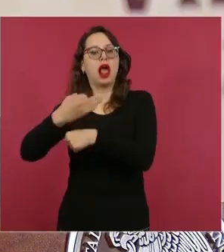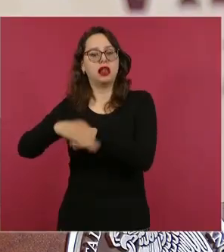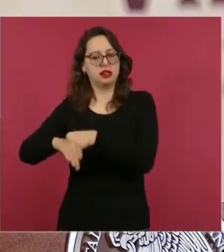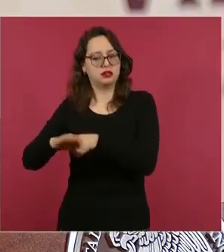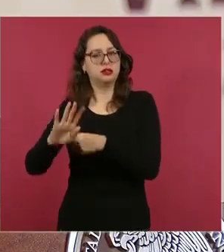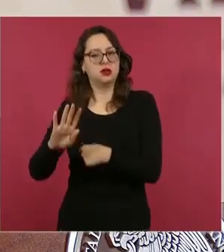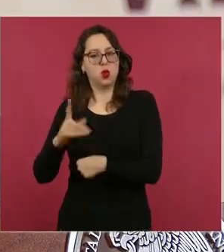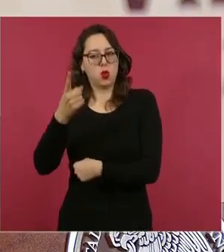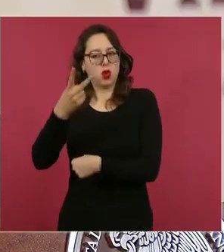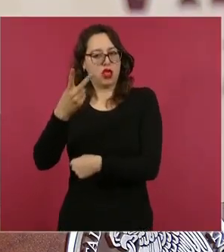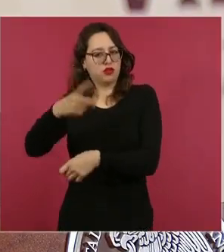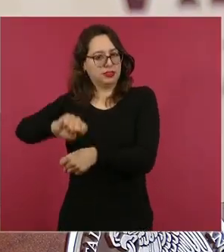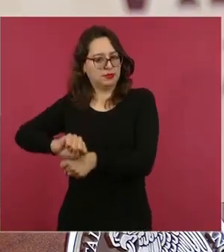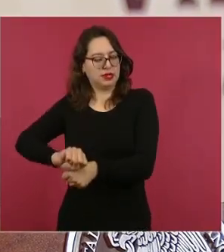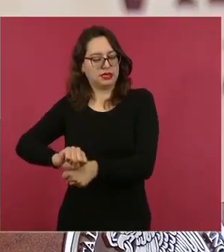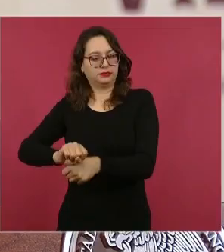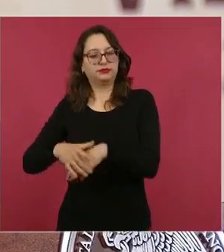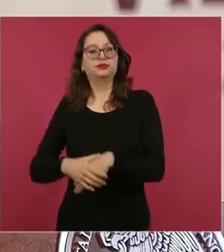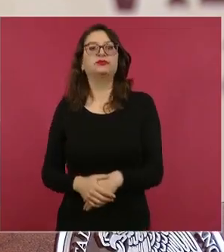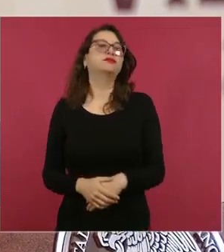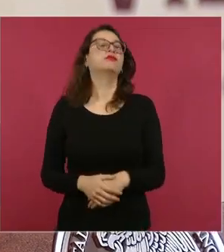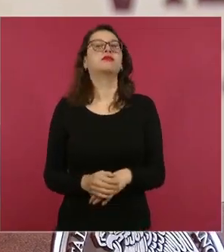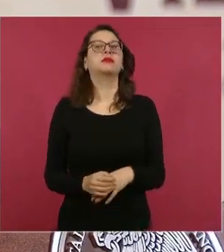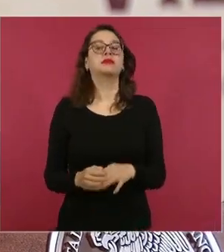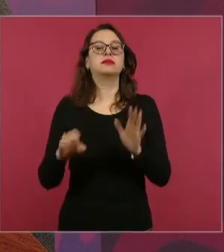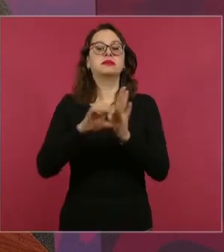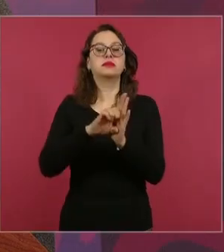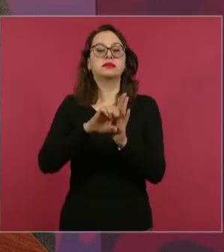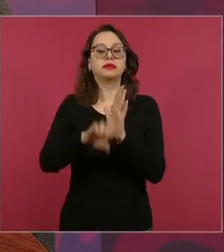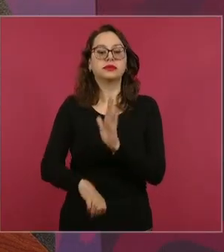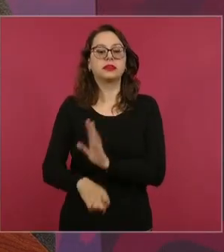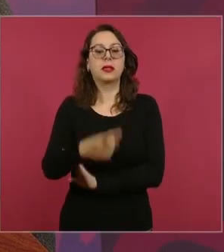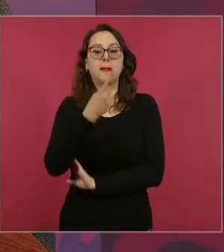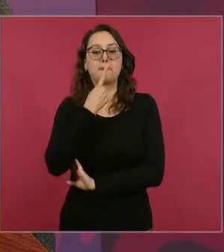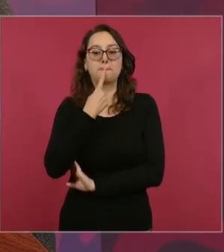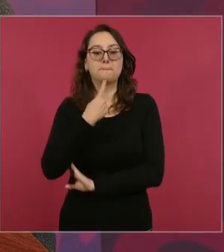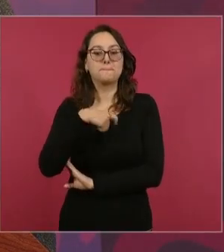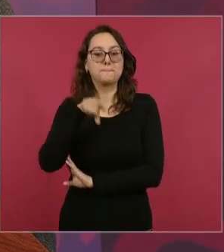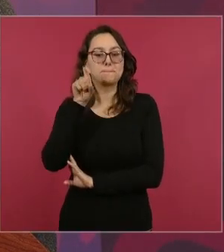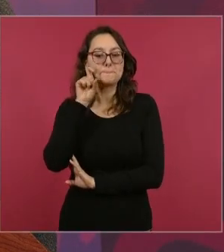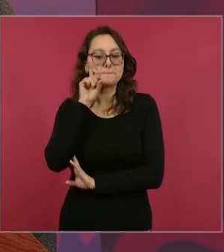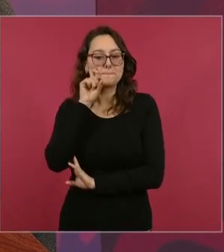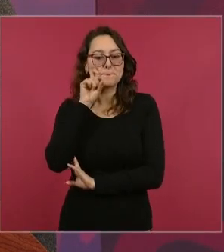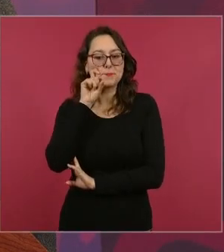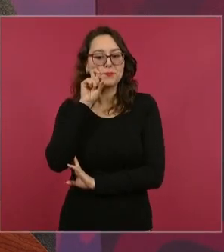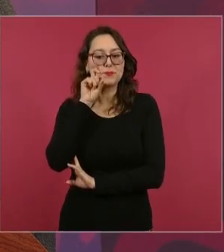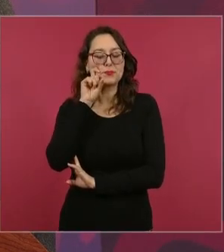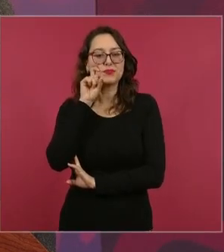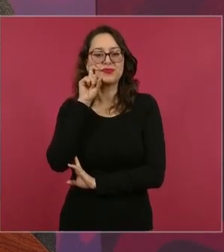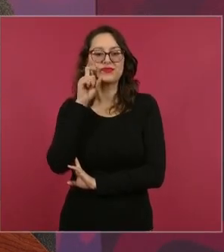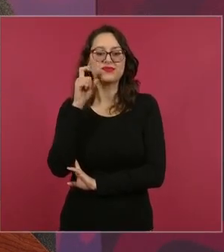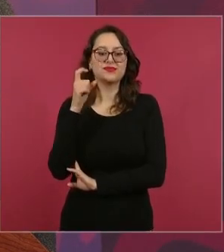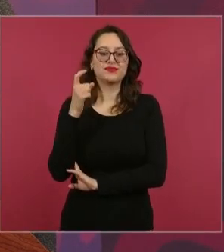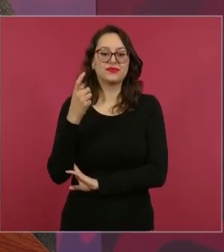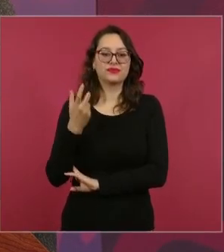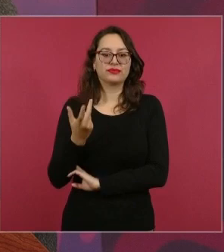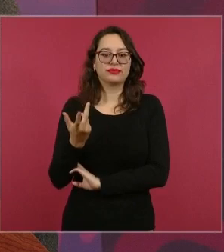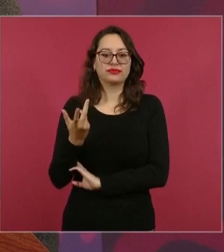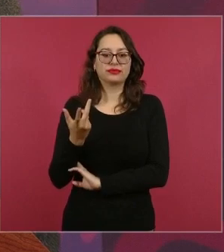todo lo demás Por ejemplo el jitomate es va a cambiar